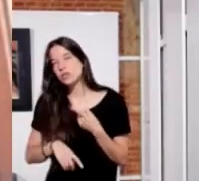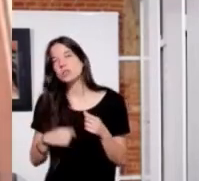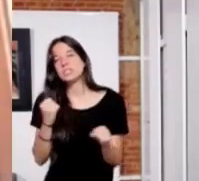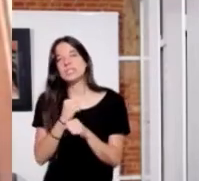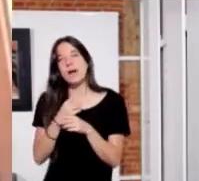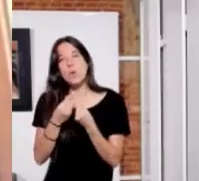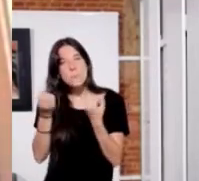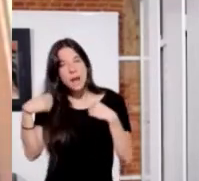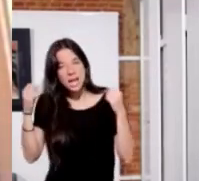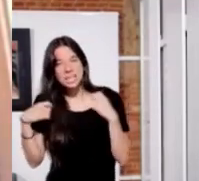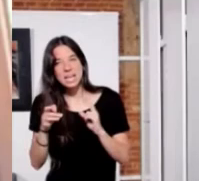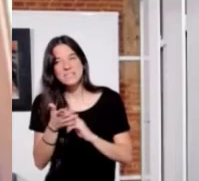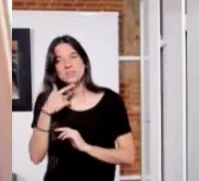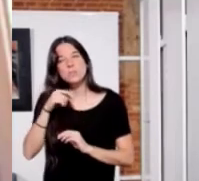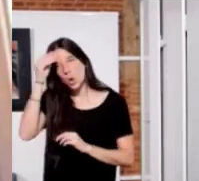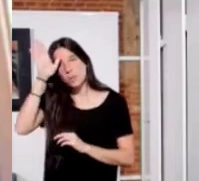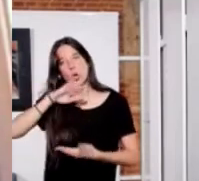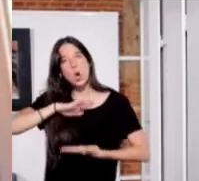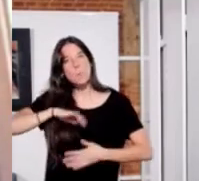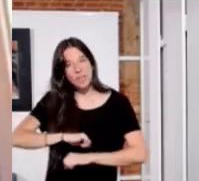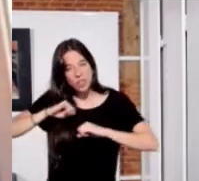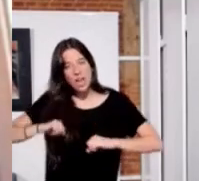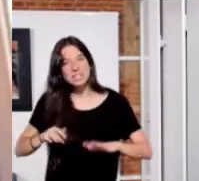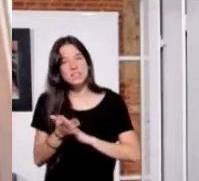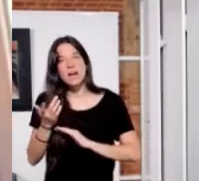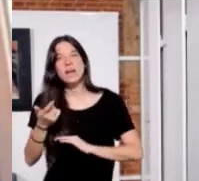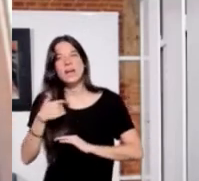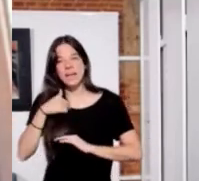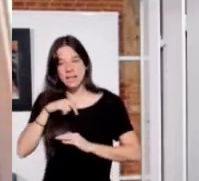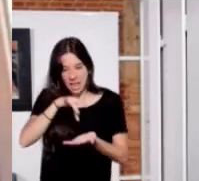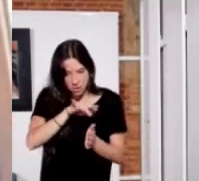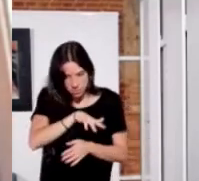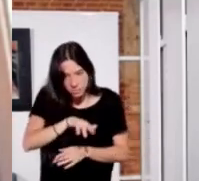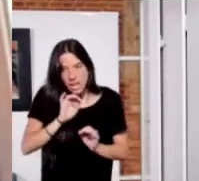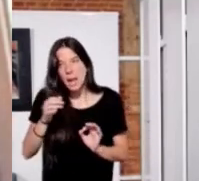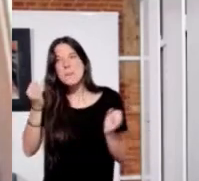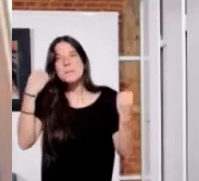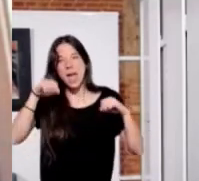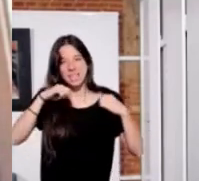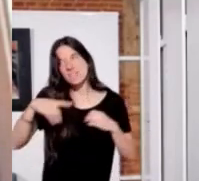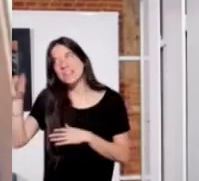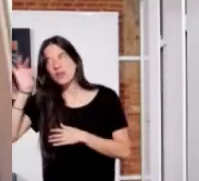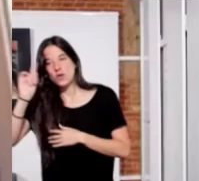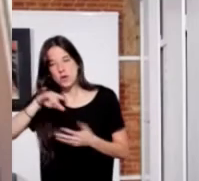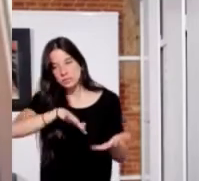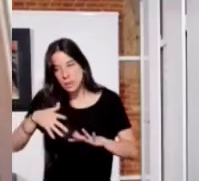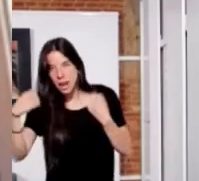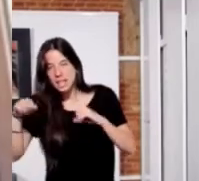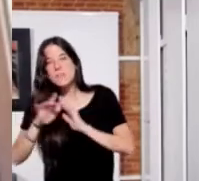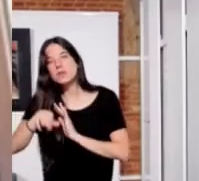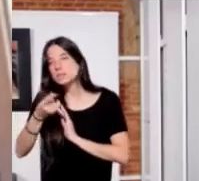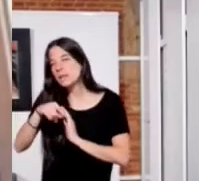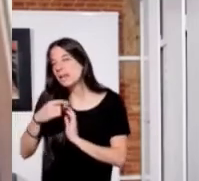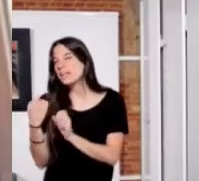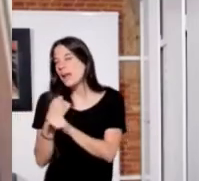práctica, es conocimiento competencial, es decir, in situ, en práctica, no teórico, pero luego trabaja con un